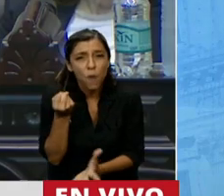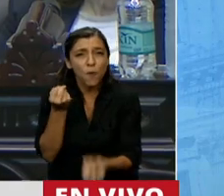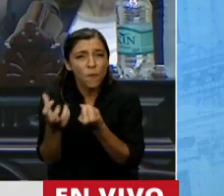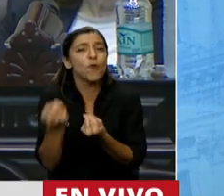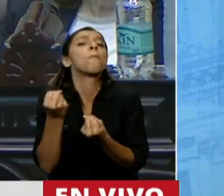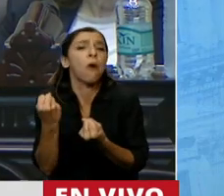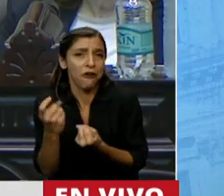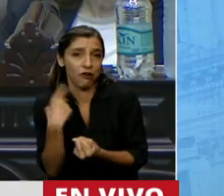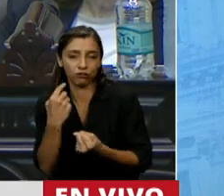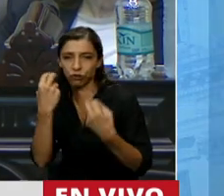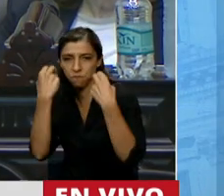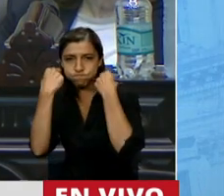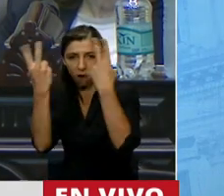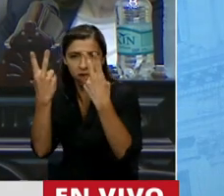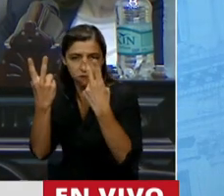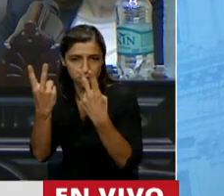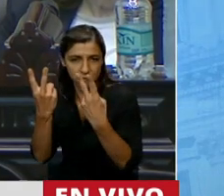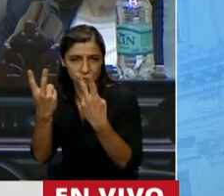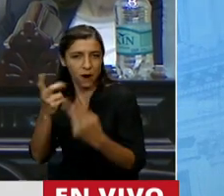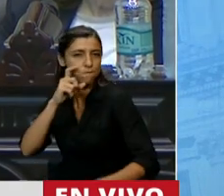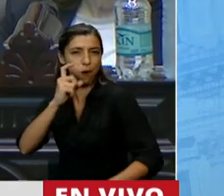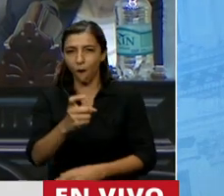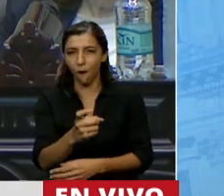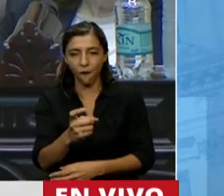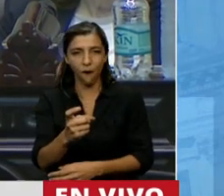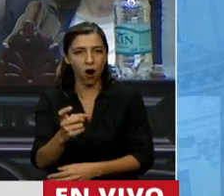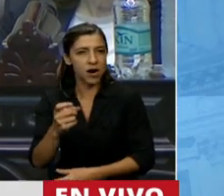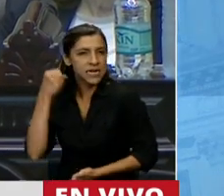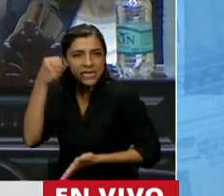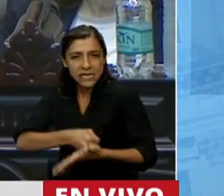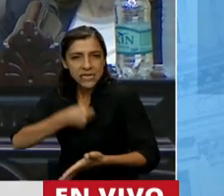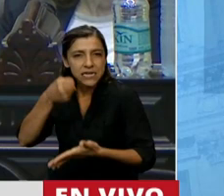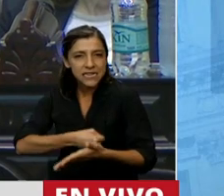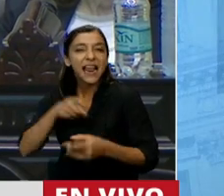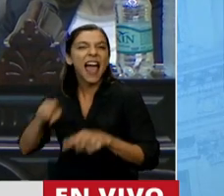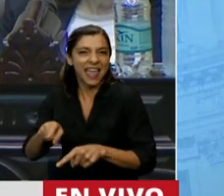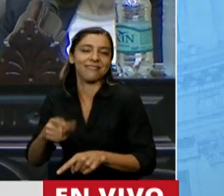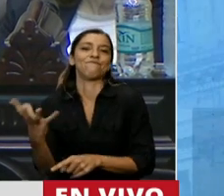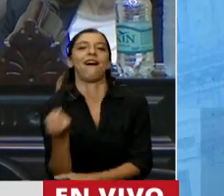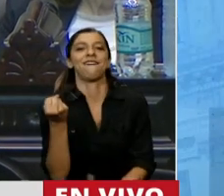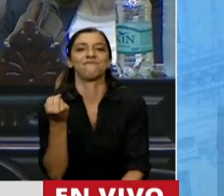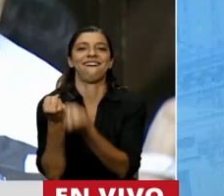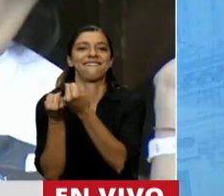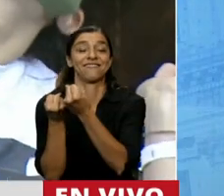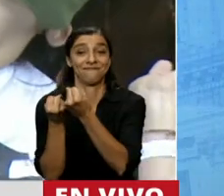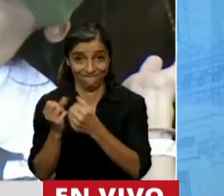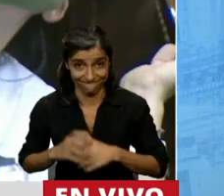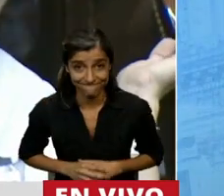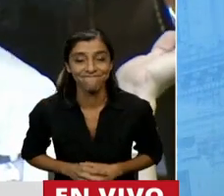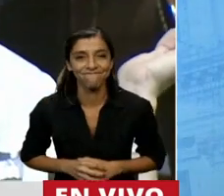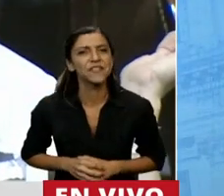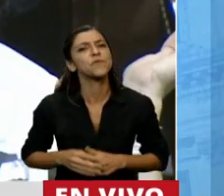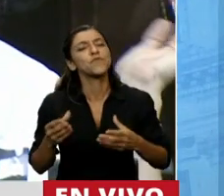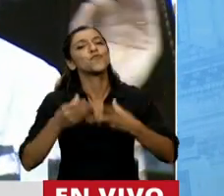desobedientes, irreverentes y muchas veces no posibles de ser condicionadas.